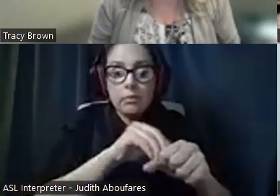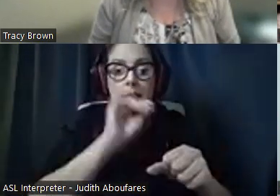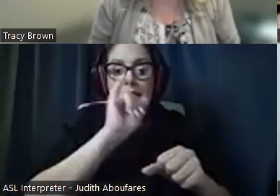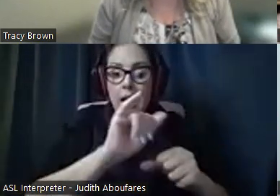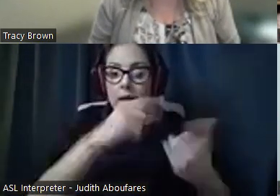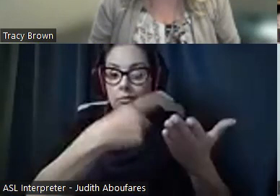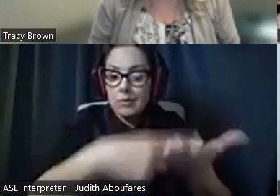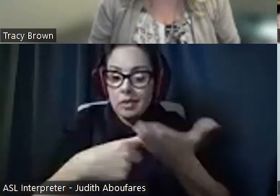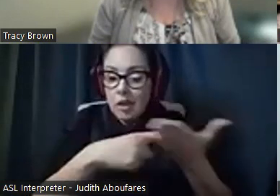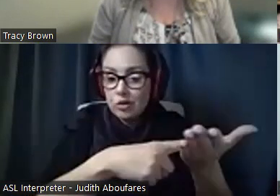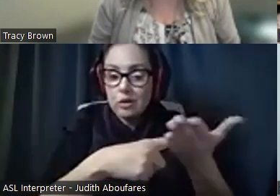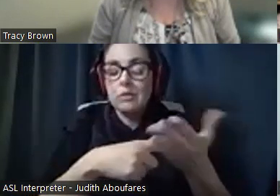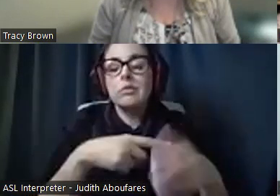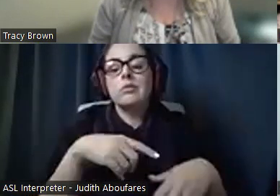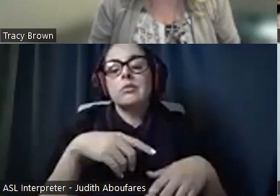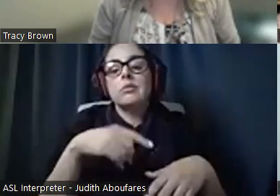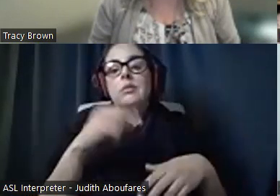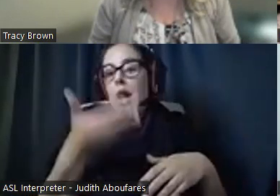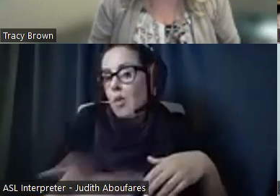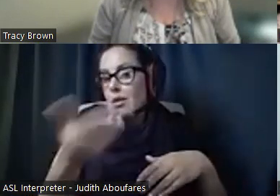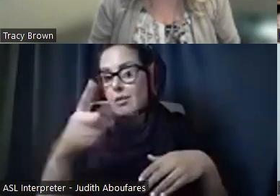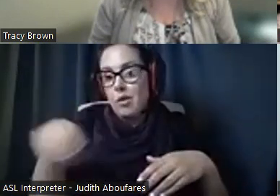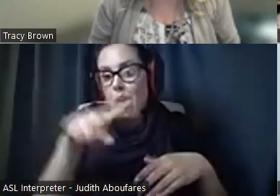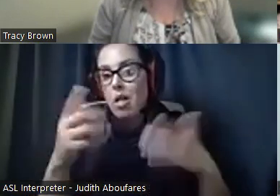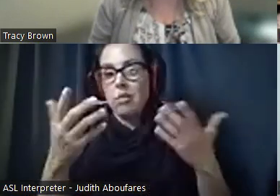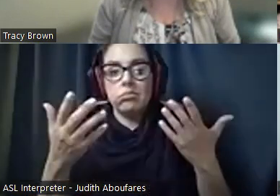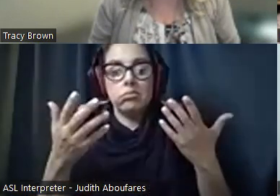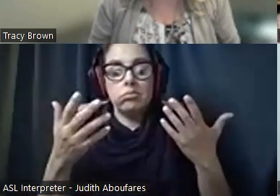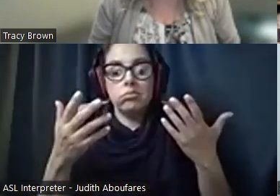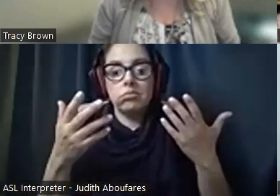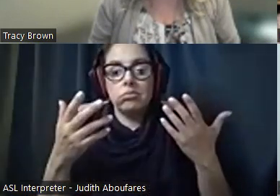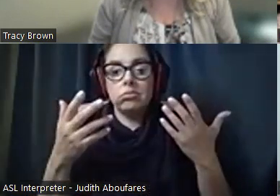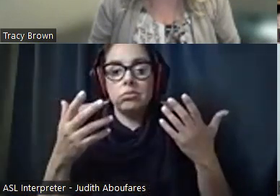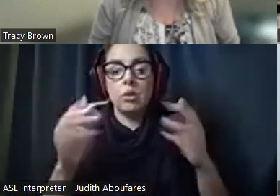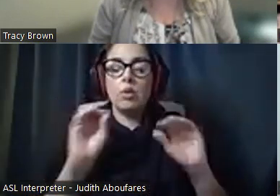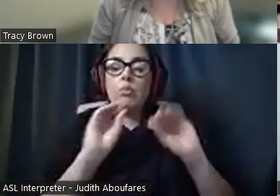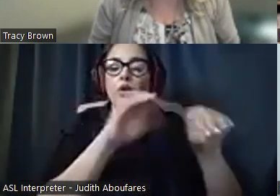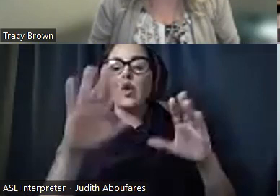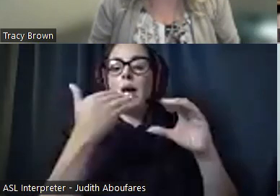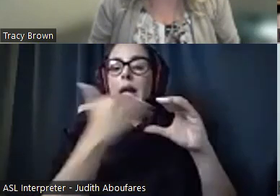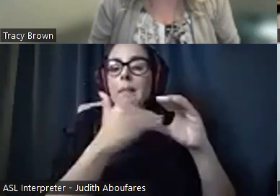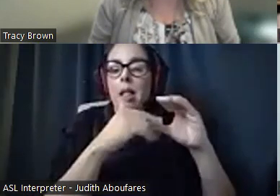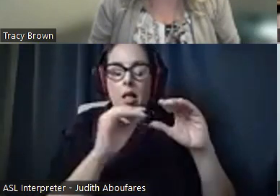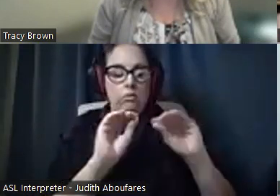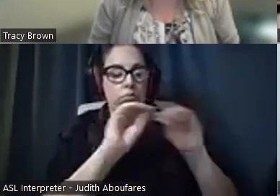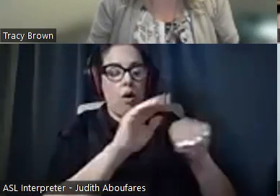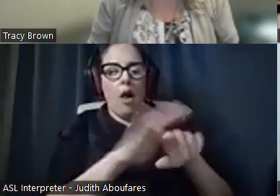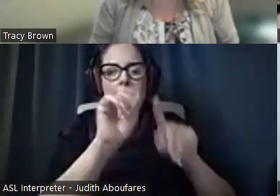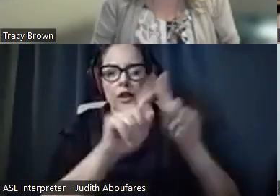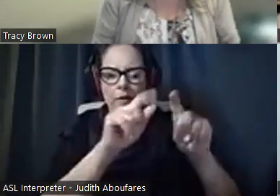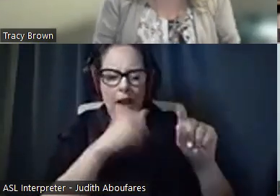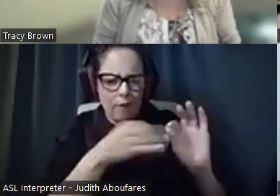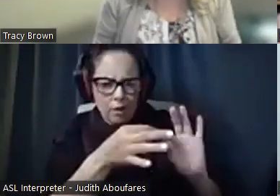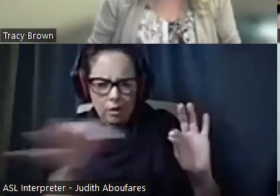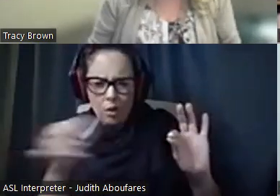participar en esta conversación, yo les doy la bienvenida o los invito a que pongan su correo electrónico